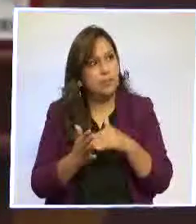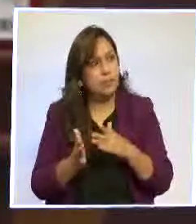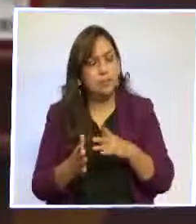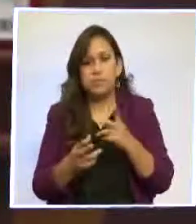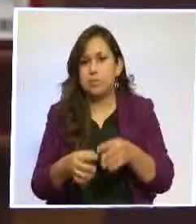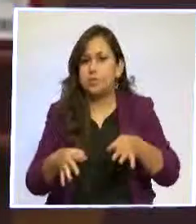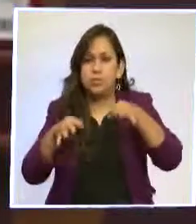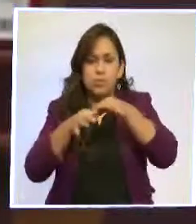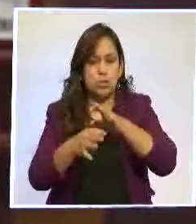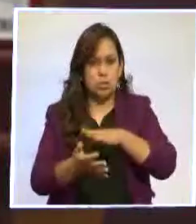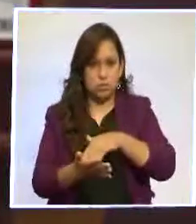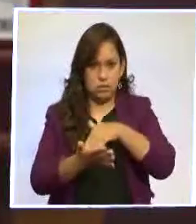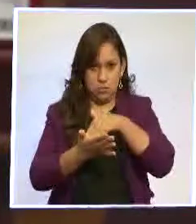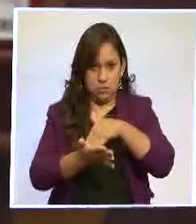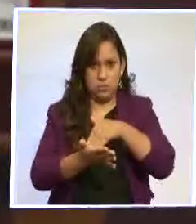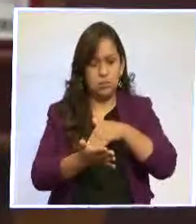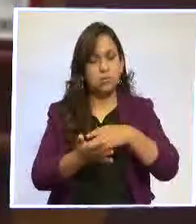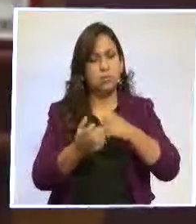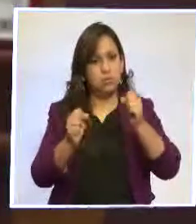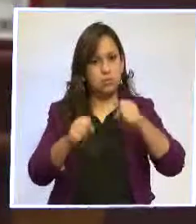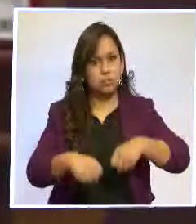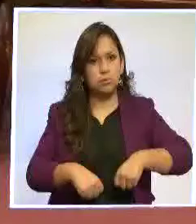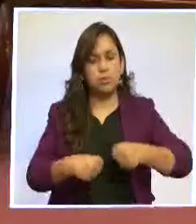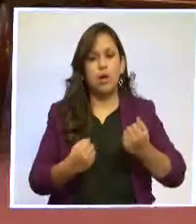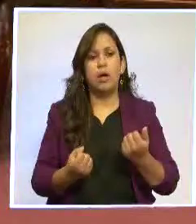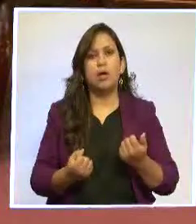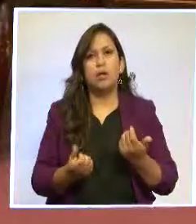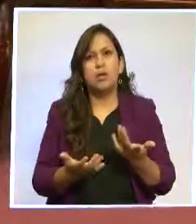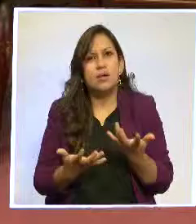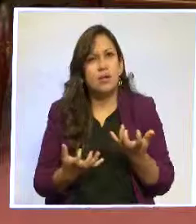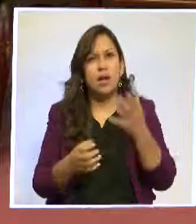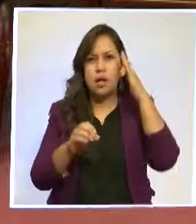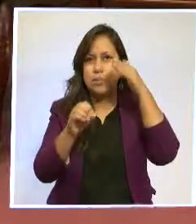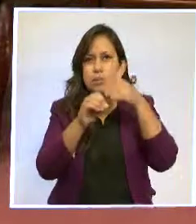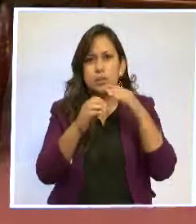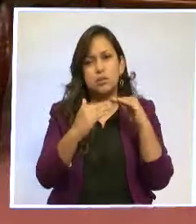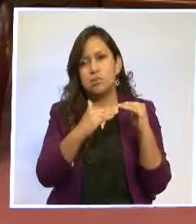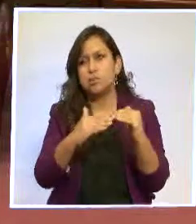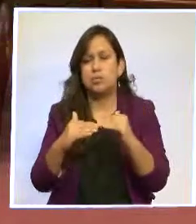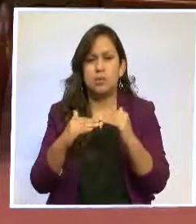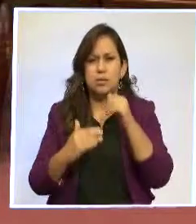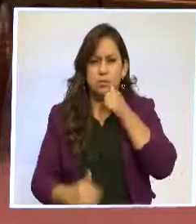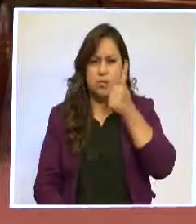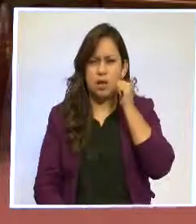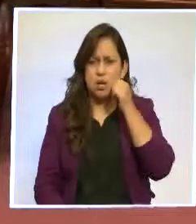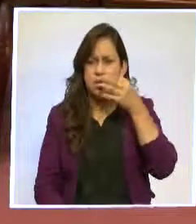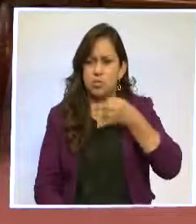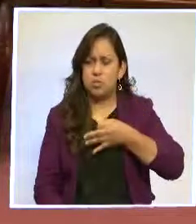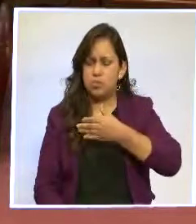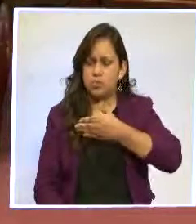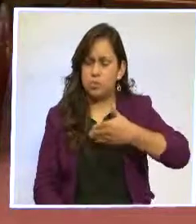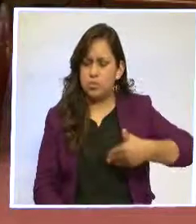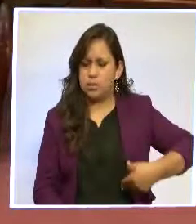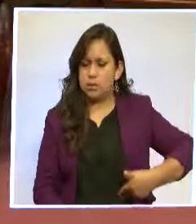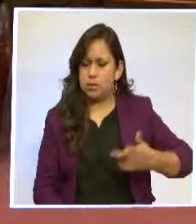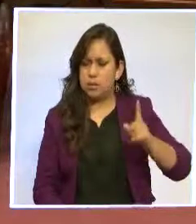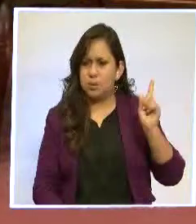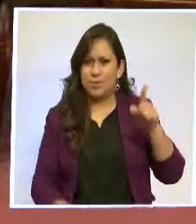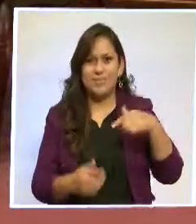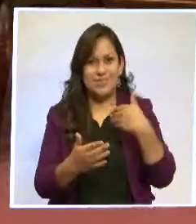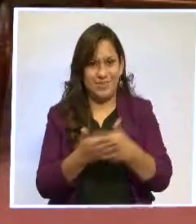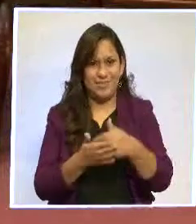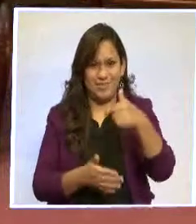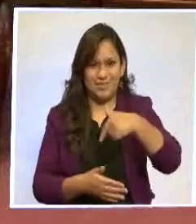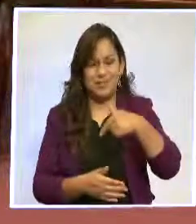posturas que se consideran apropiadas en términos del destino de nuestros pueblos. Y creo que ayer me parece que el presidente Maduro, al llegar a Quito, dijo